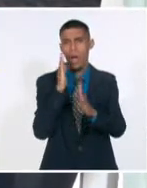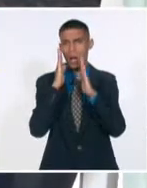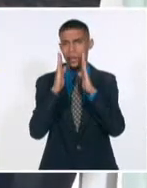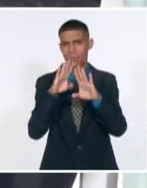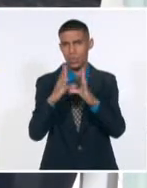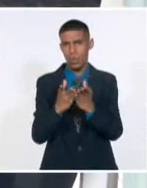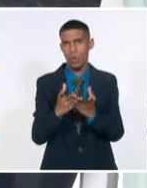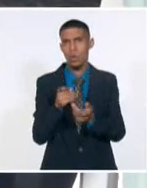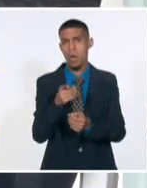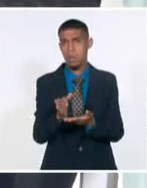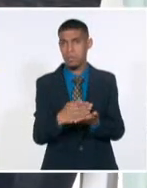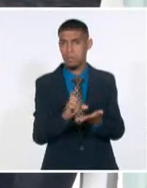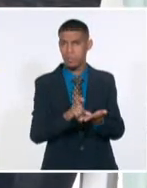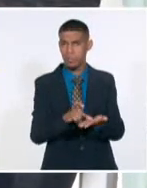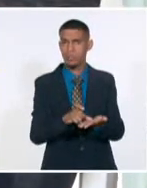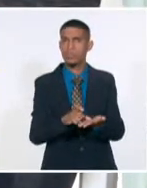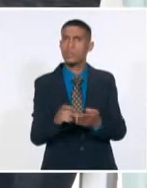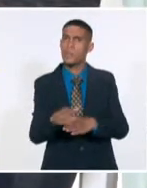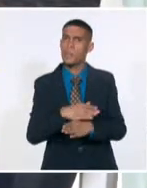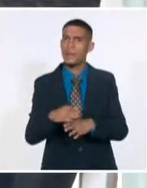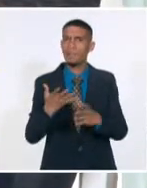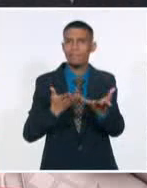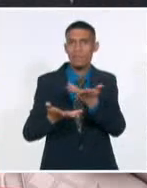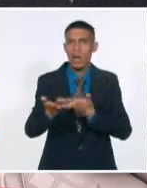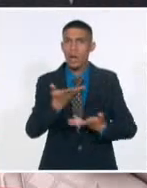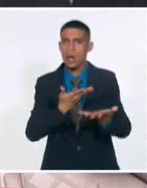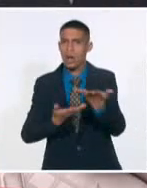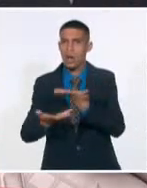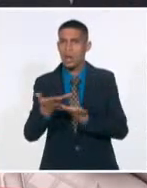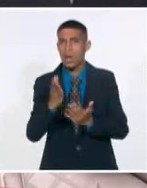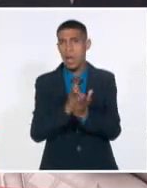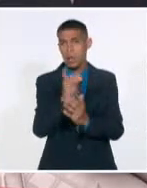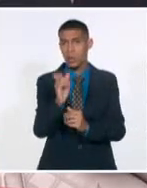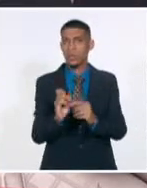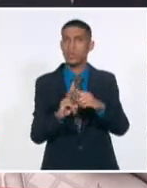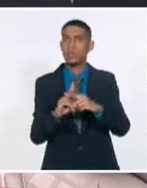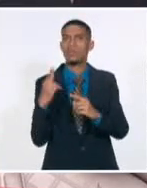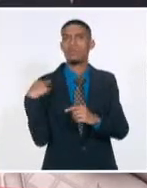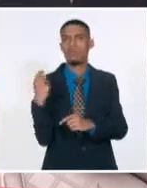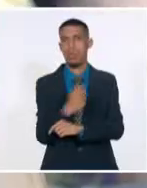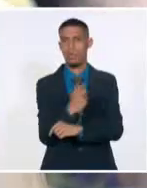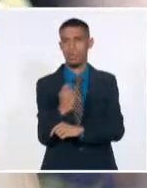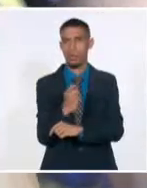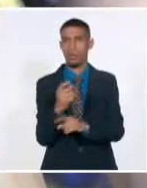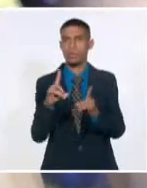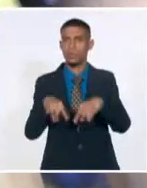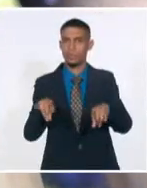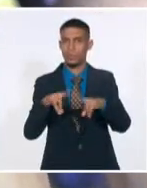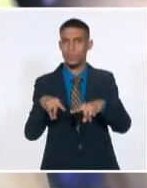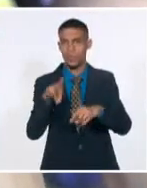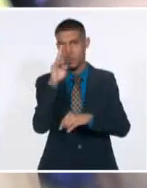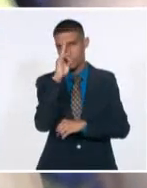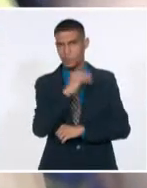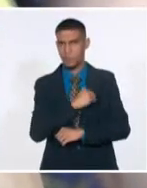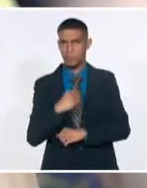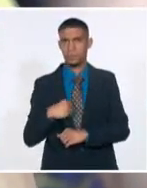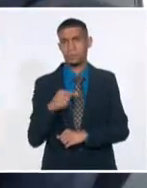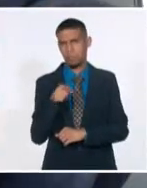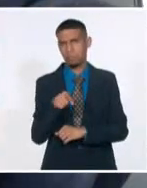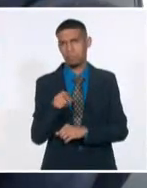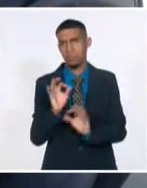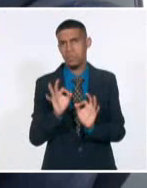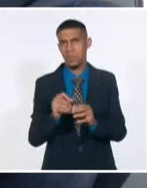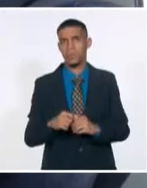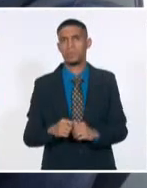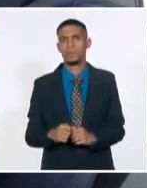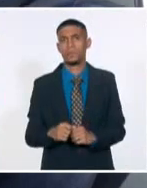Navarro Luna, desarrolló un conversatorio con estudiantes y profesores de la Universidad de Ciencias Médicas, Celia Sánchez Manduley, a propósito